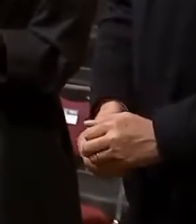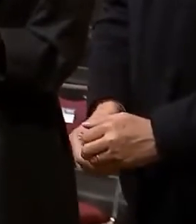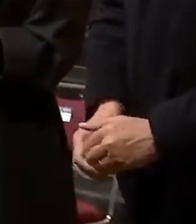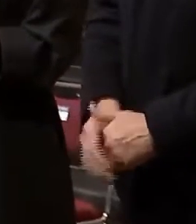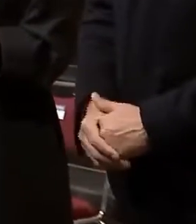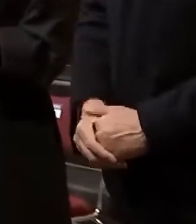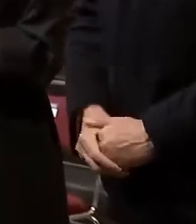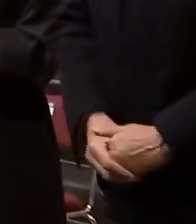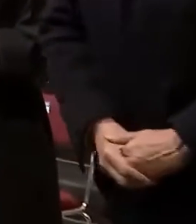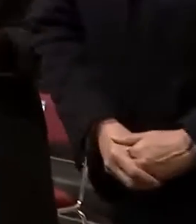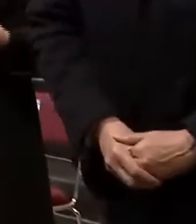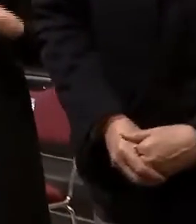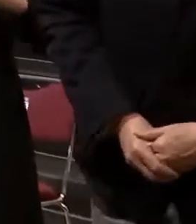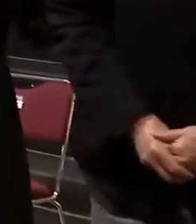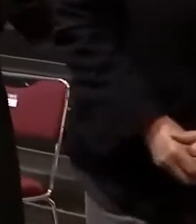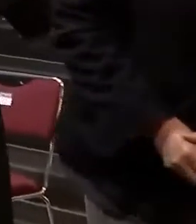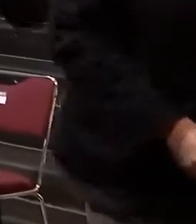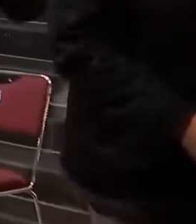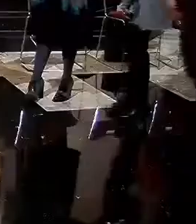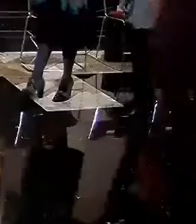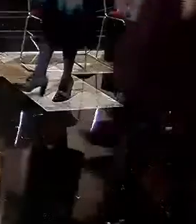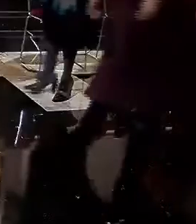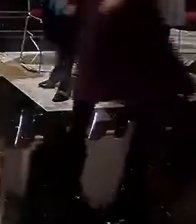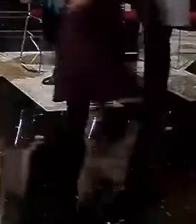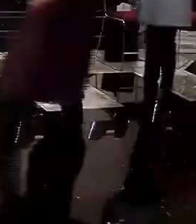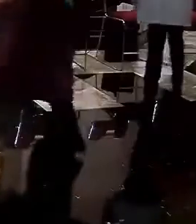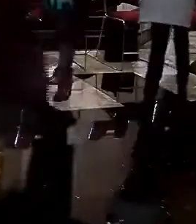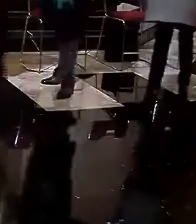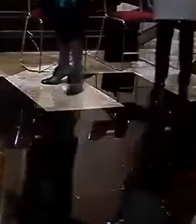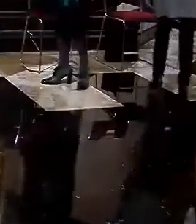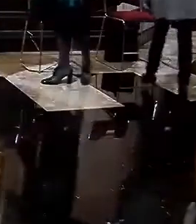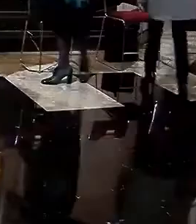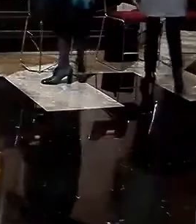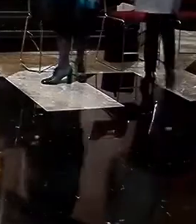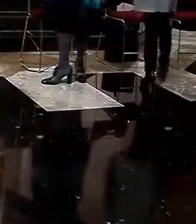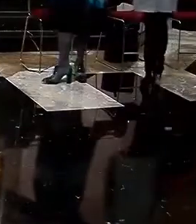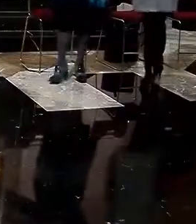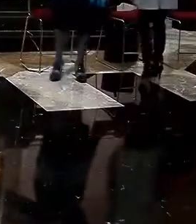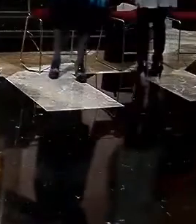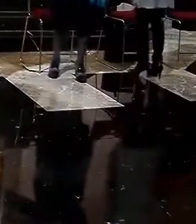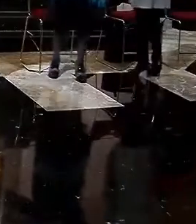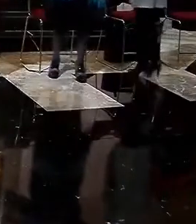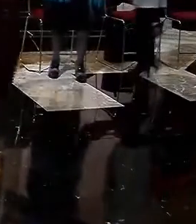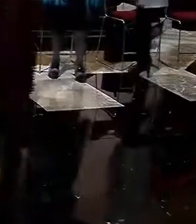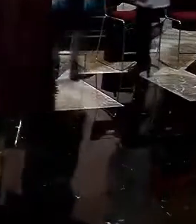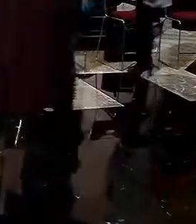Muchas gracias. Los invitamos, sean tan amables a tomar sus lugares.